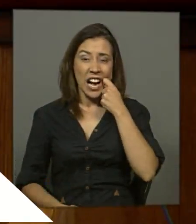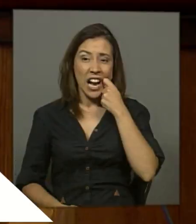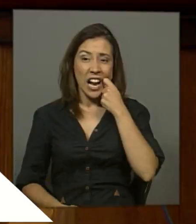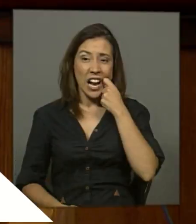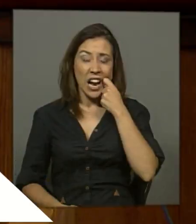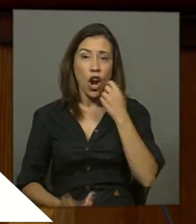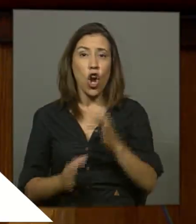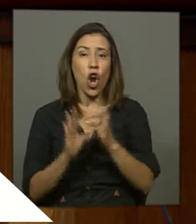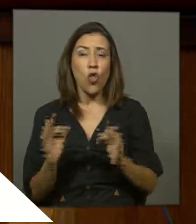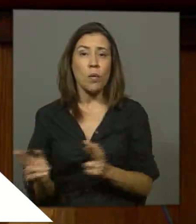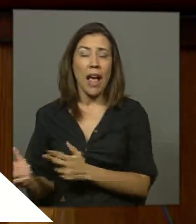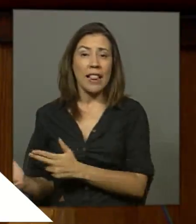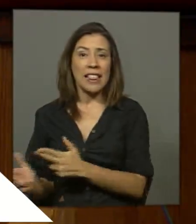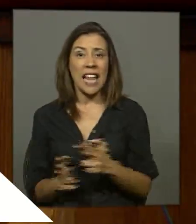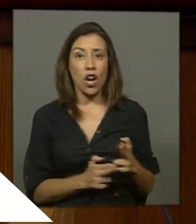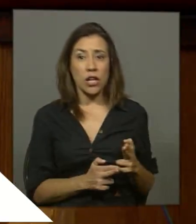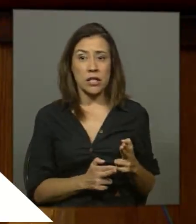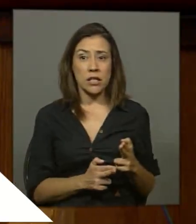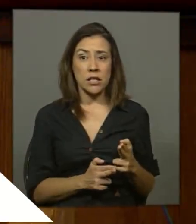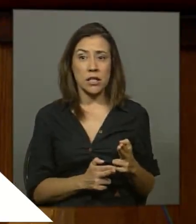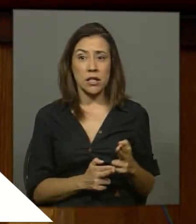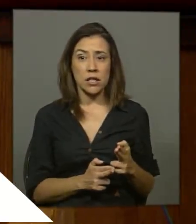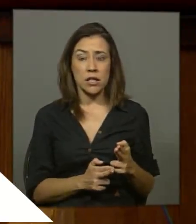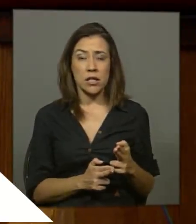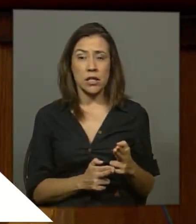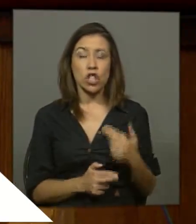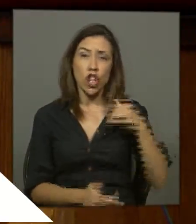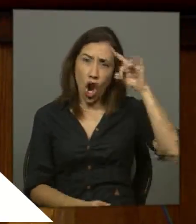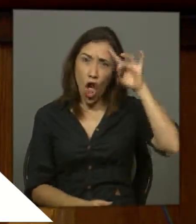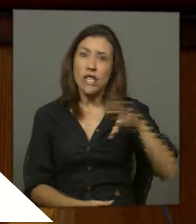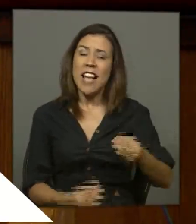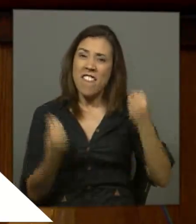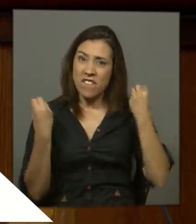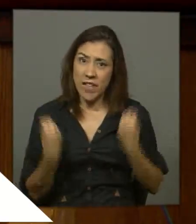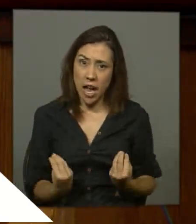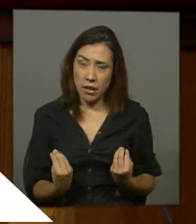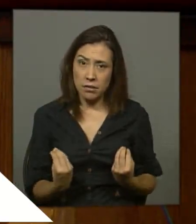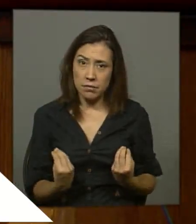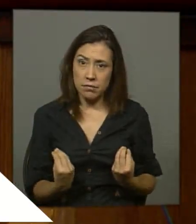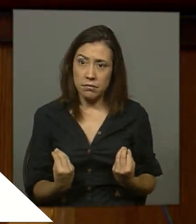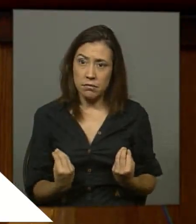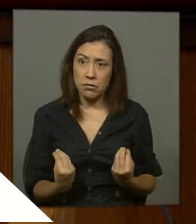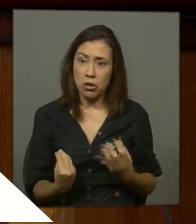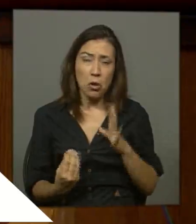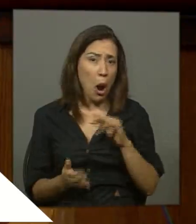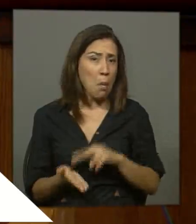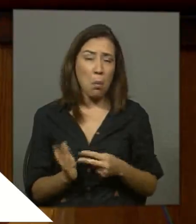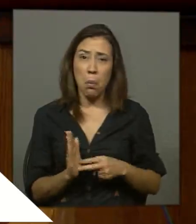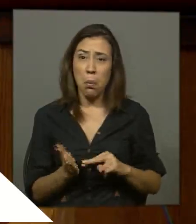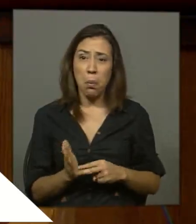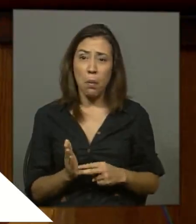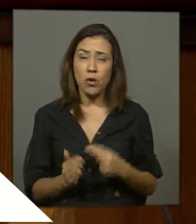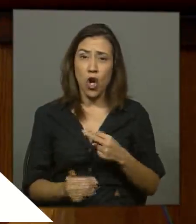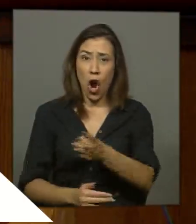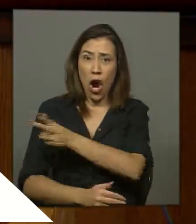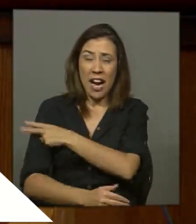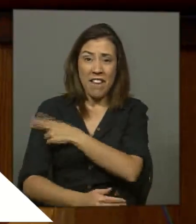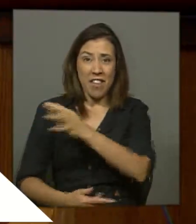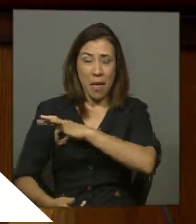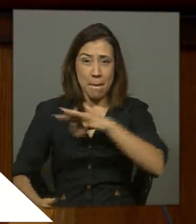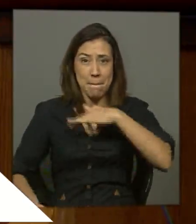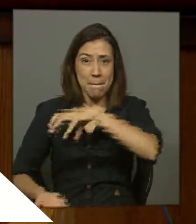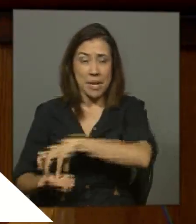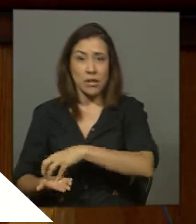una conducta terrorista lo sé muy bien y no tengo ningún problema como jefe de mi Ministerio